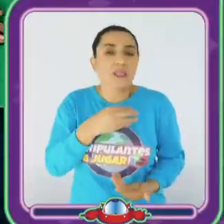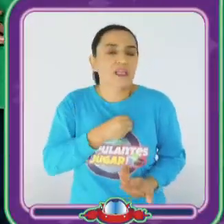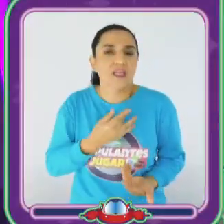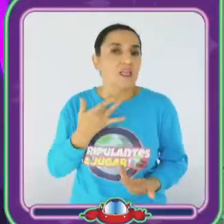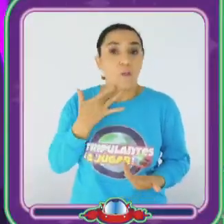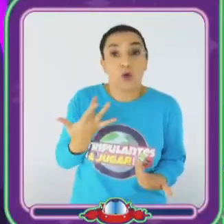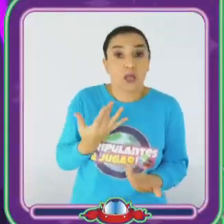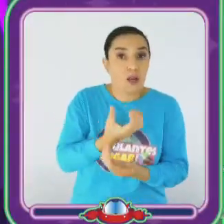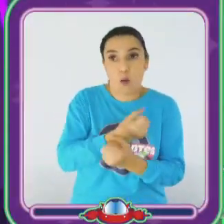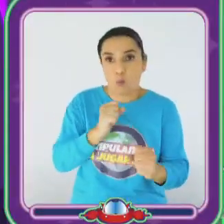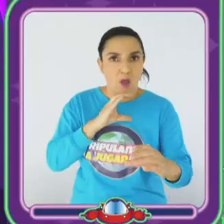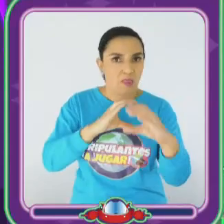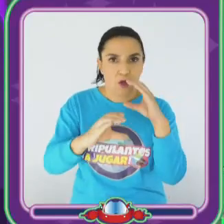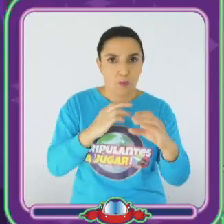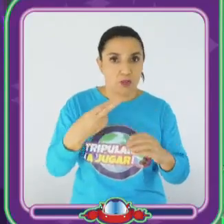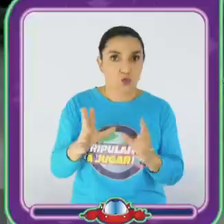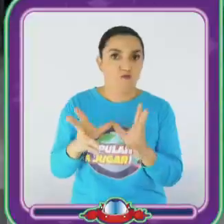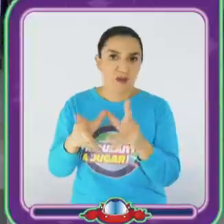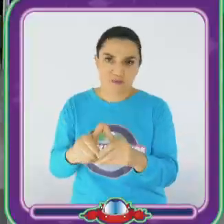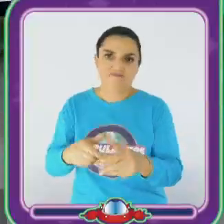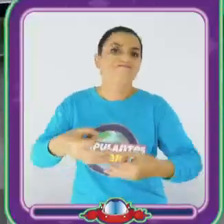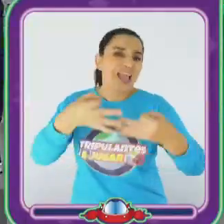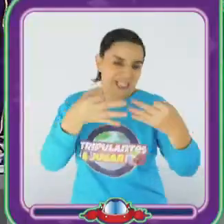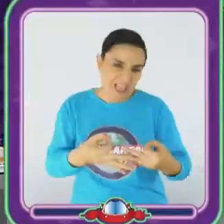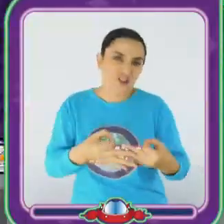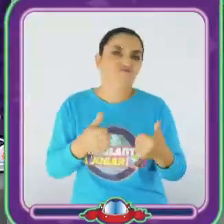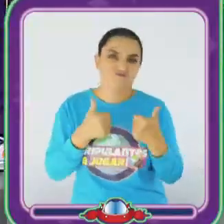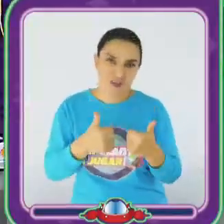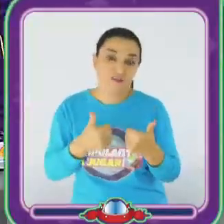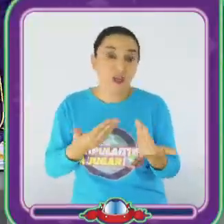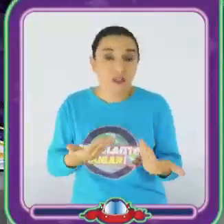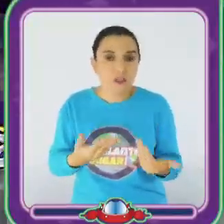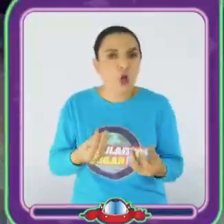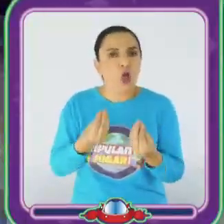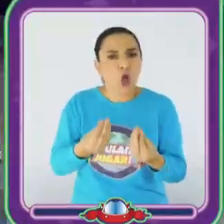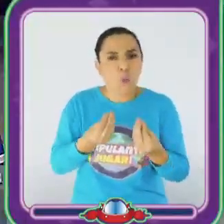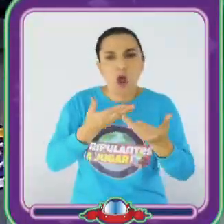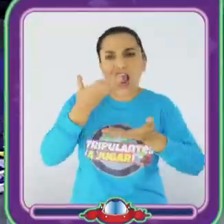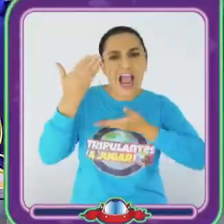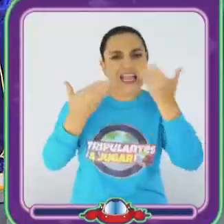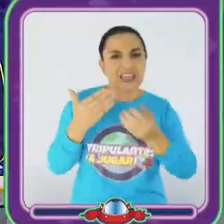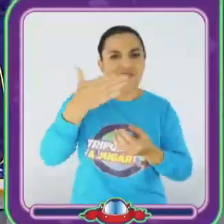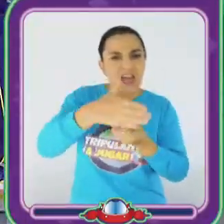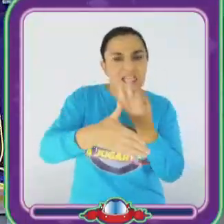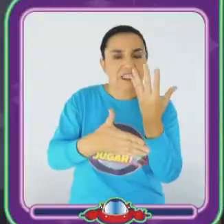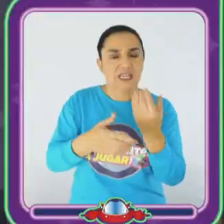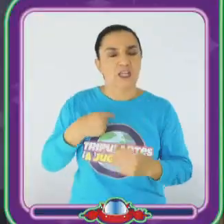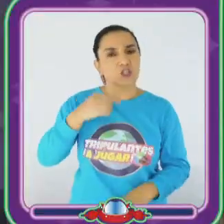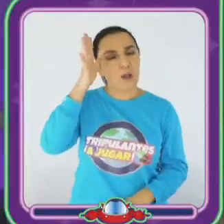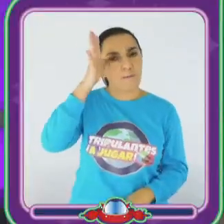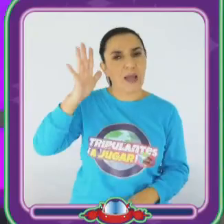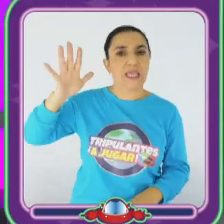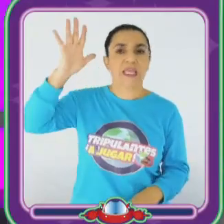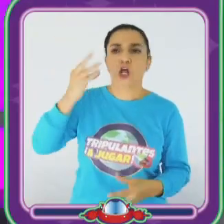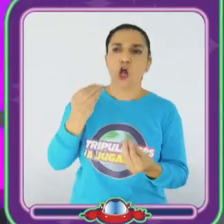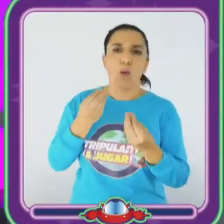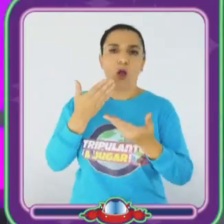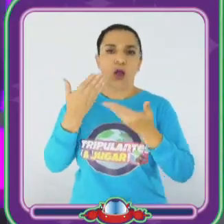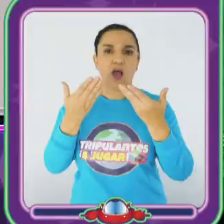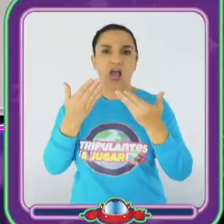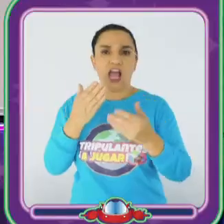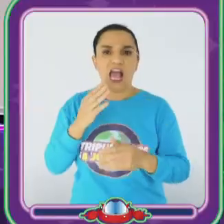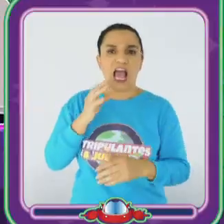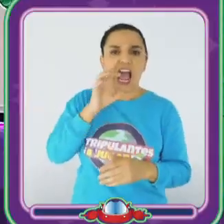sentirán tristes? Porque no se pueden comunicar con su familia. ¡Exacto! ¡Perfecto! ¿Y cómo creen que cantan las ballenas? Yo me imagino que cantan así